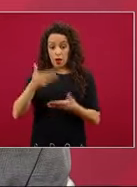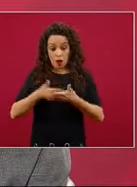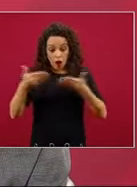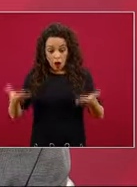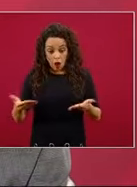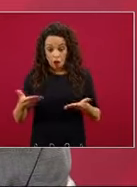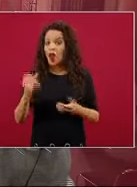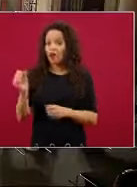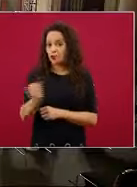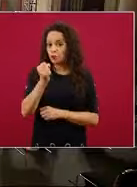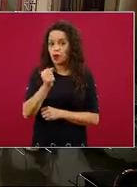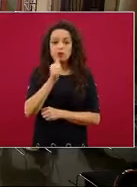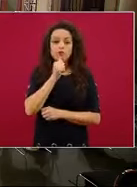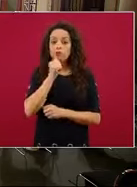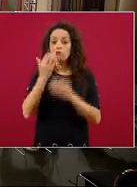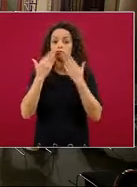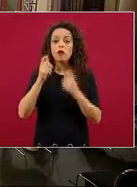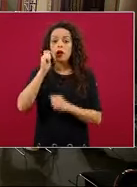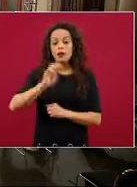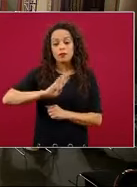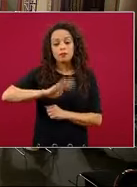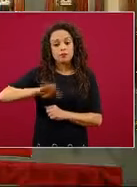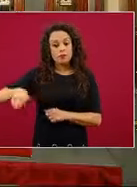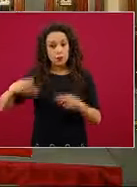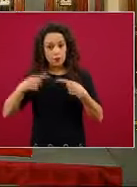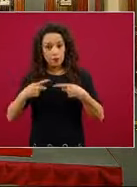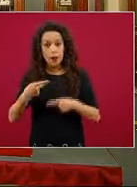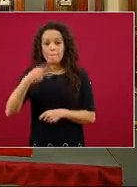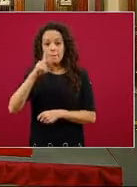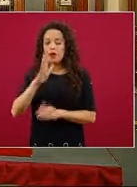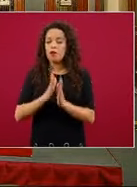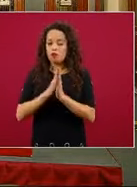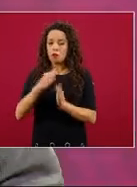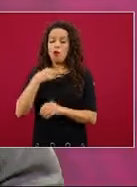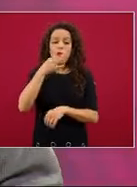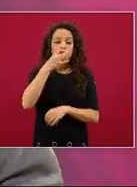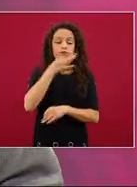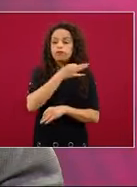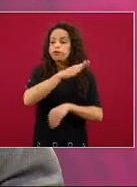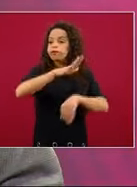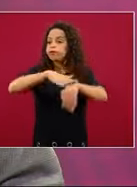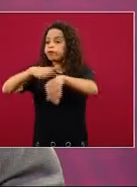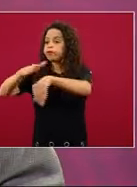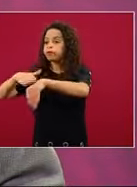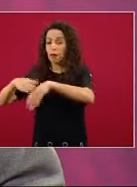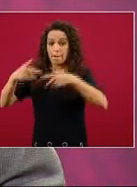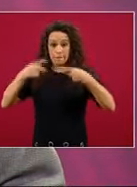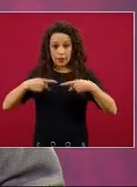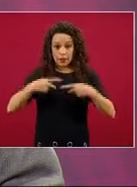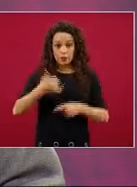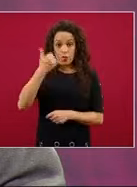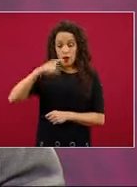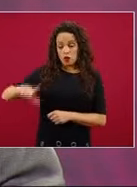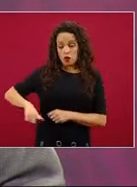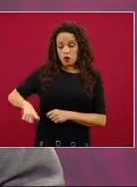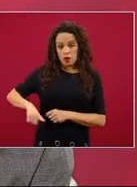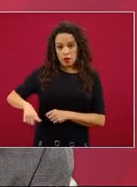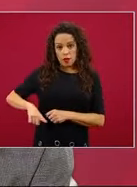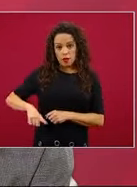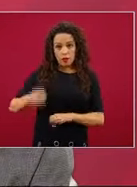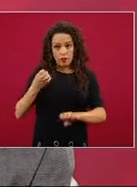defunciones. Pero hacemos un llamado, por un lado, a las personas y por otro lado a los gobiernos locales, tanto estatales